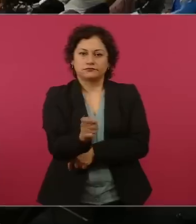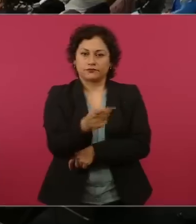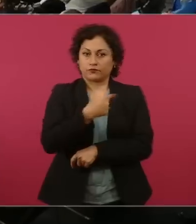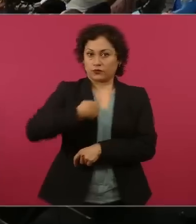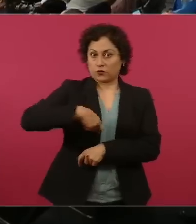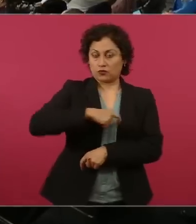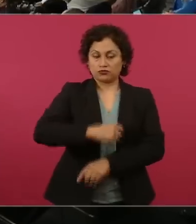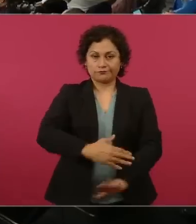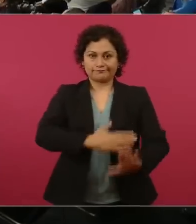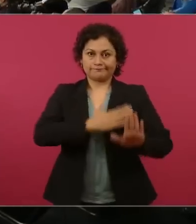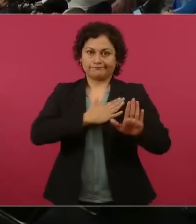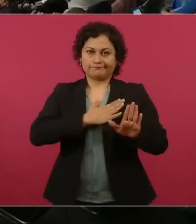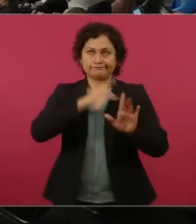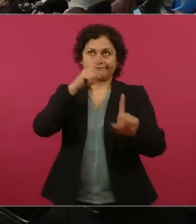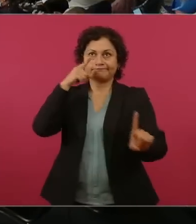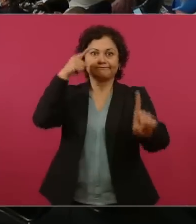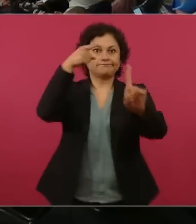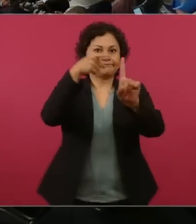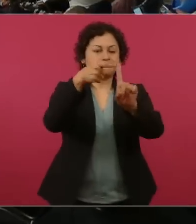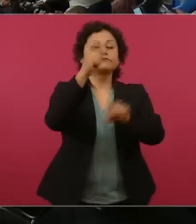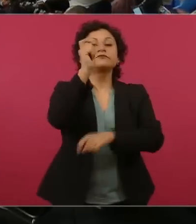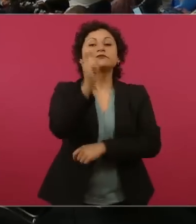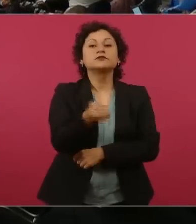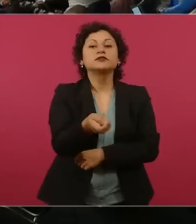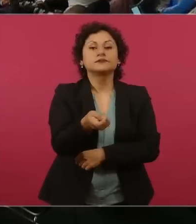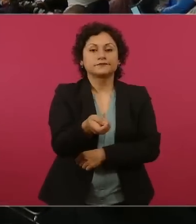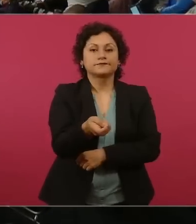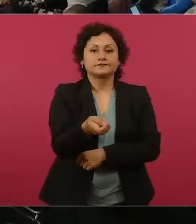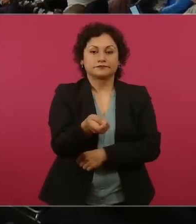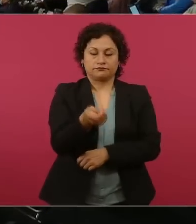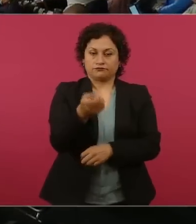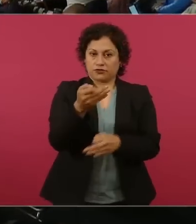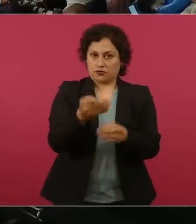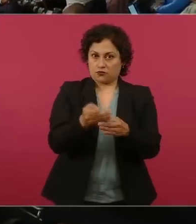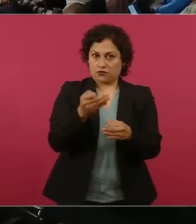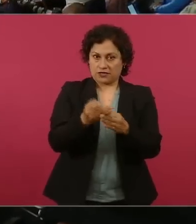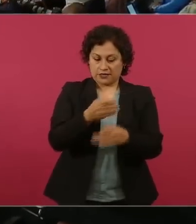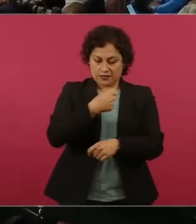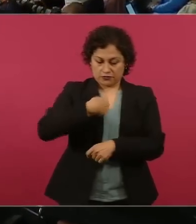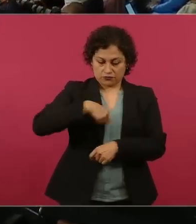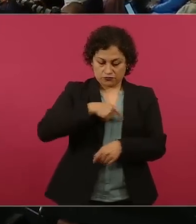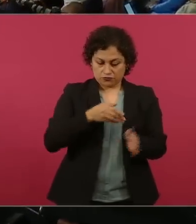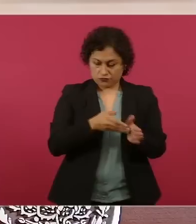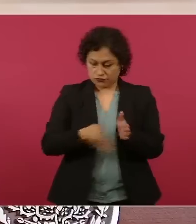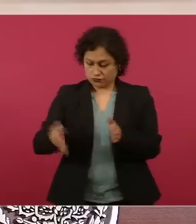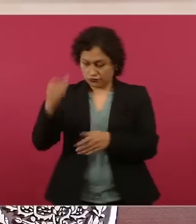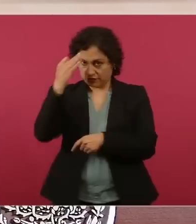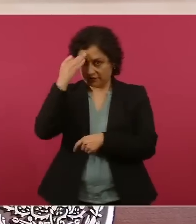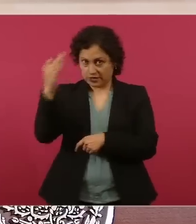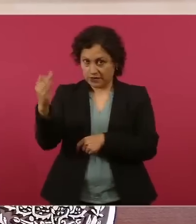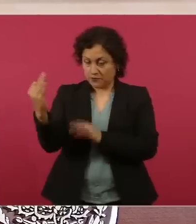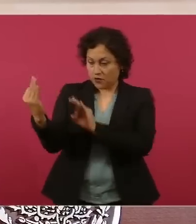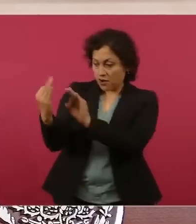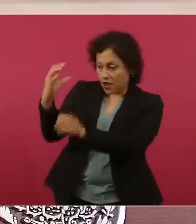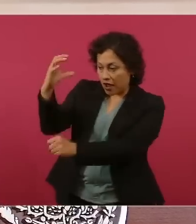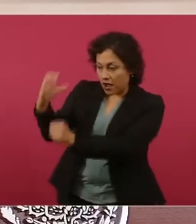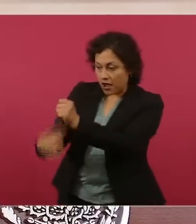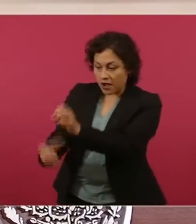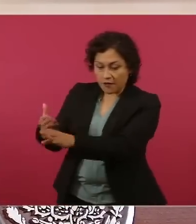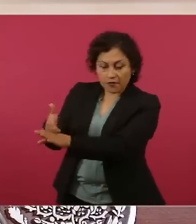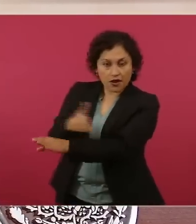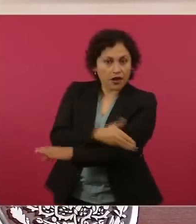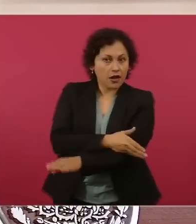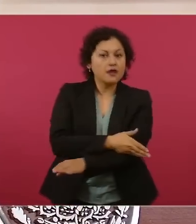dejar en este gobierno, al término de nuestro mandato,